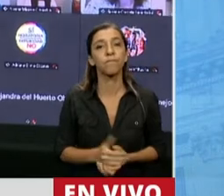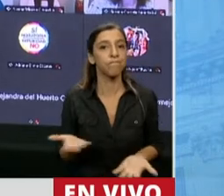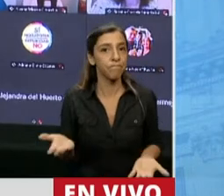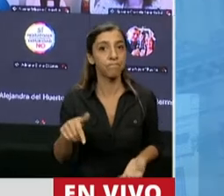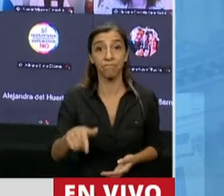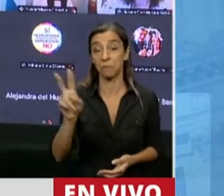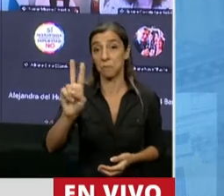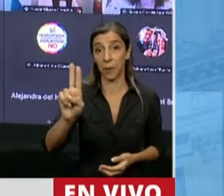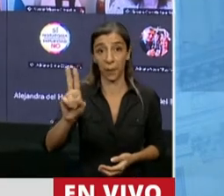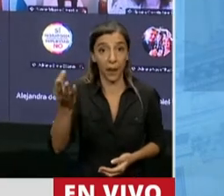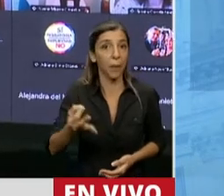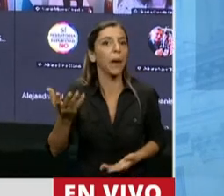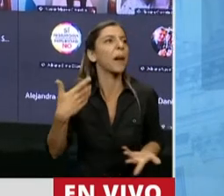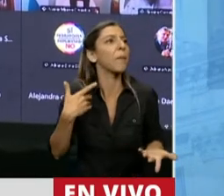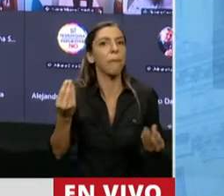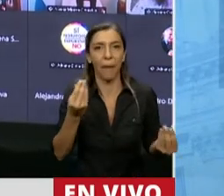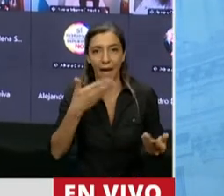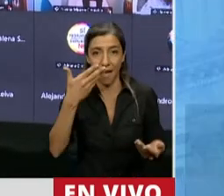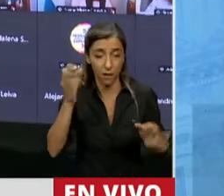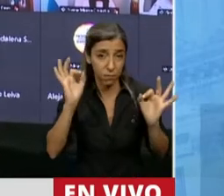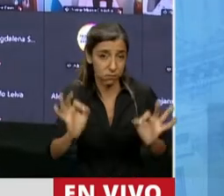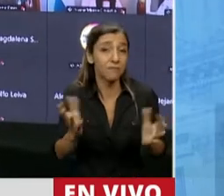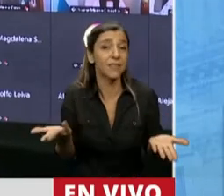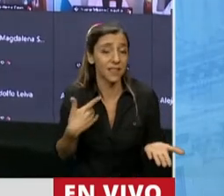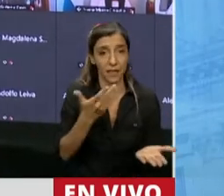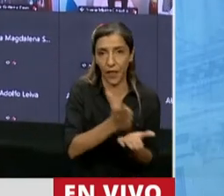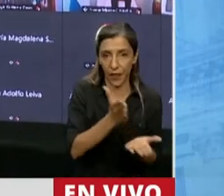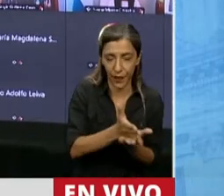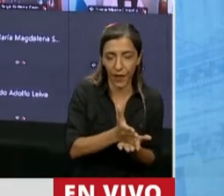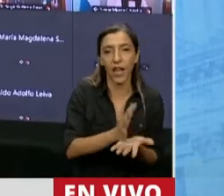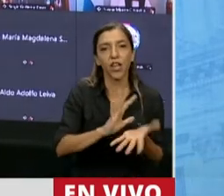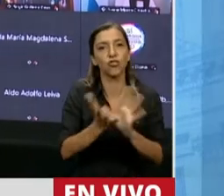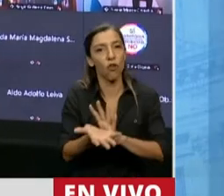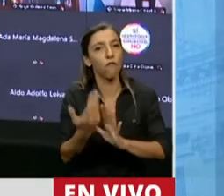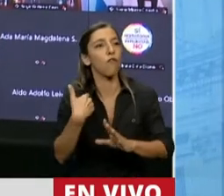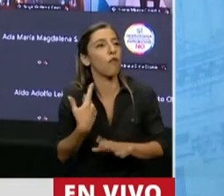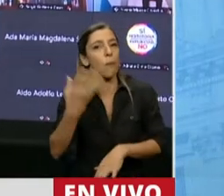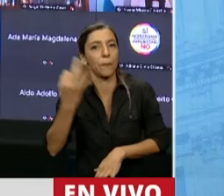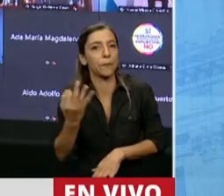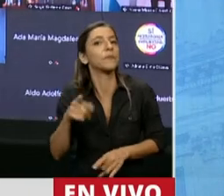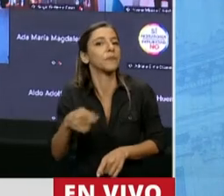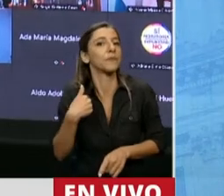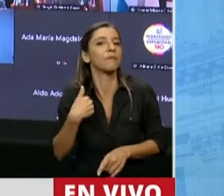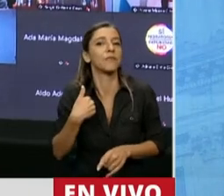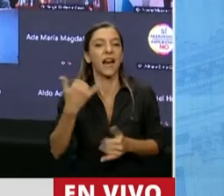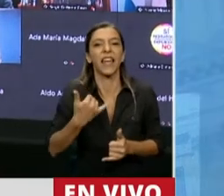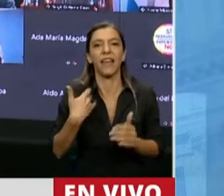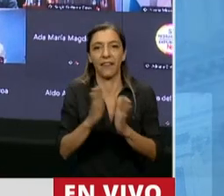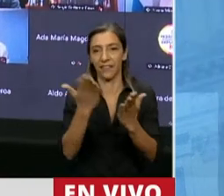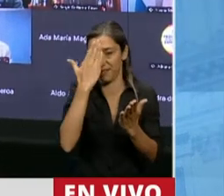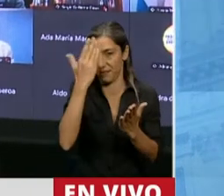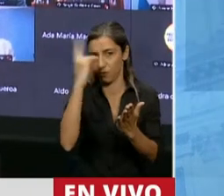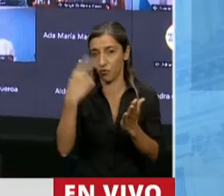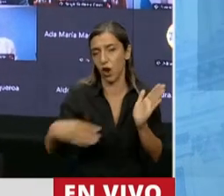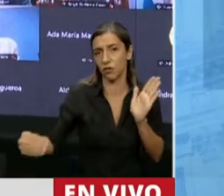son justamente los derechos, las prerrogativas e inmunidades que están reconocidos por nuestra Carta Magna